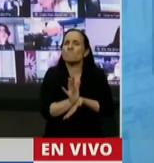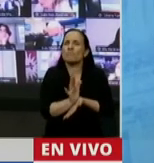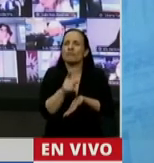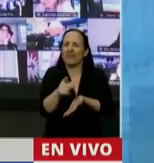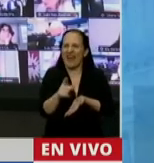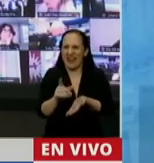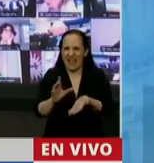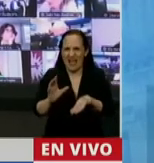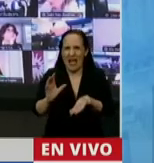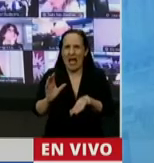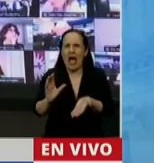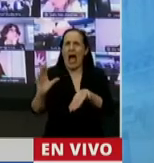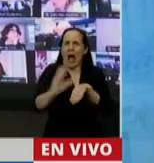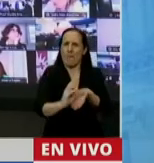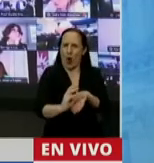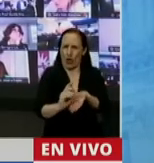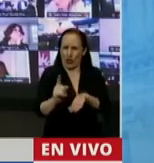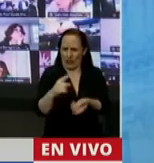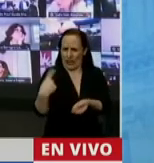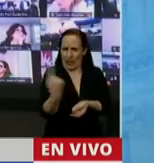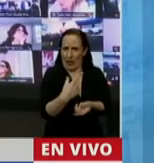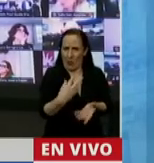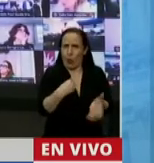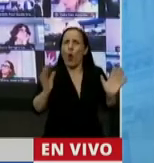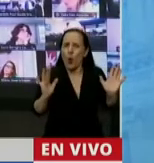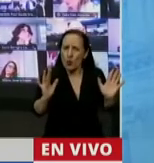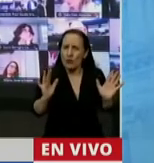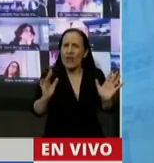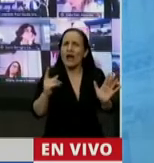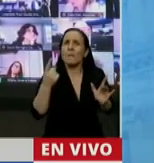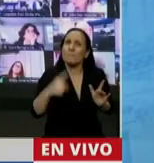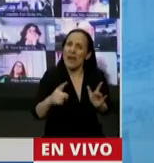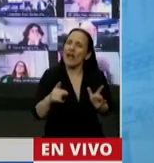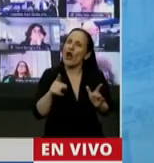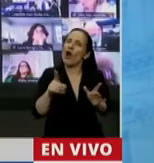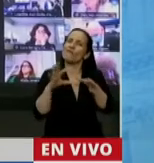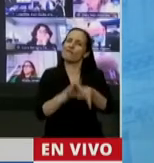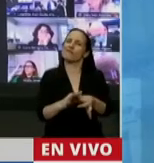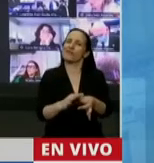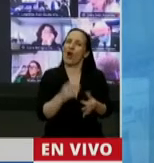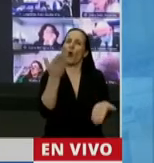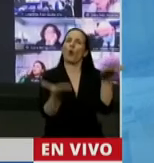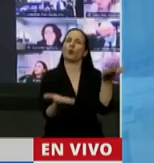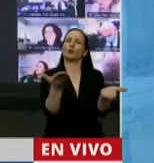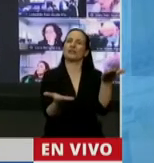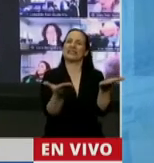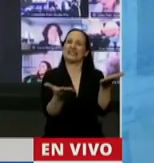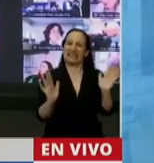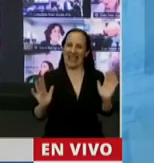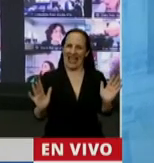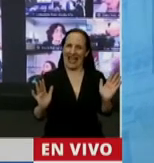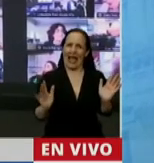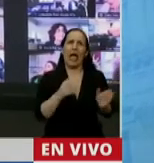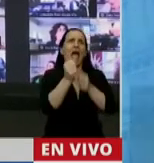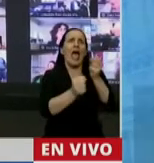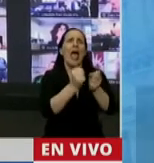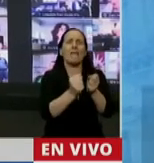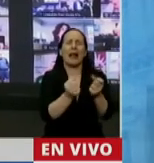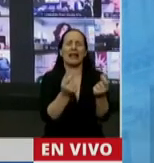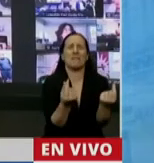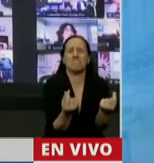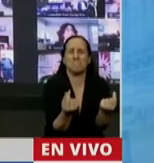pasar ahí a la votación en el recinto, esto también fue en diputados. En ese caso lo que se busca es garantizar educación